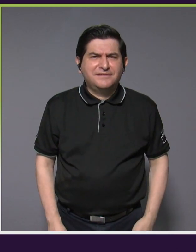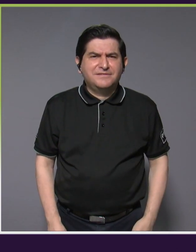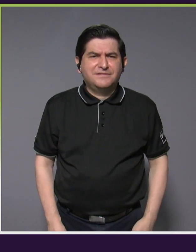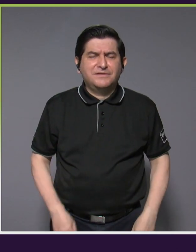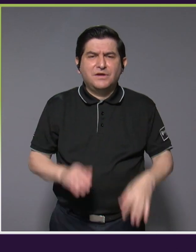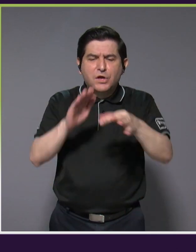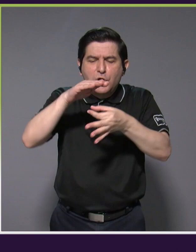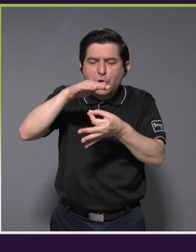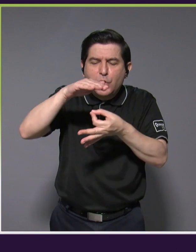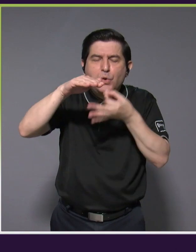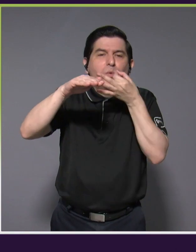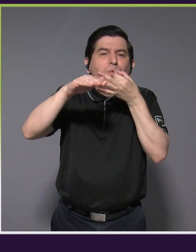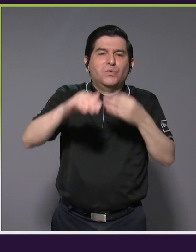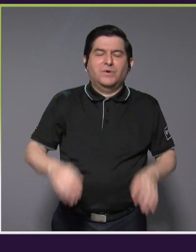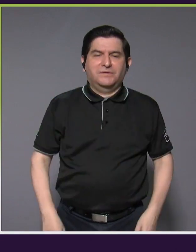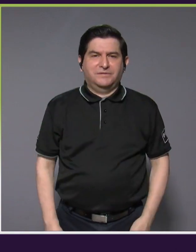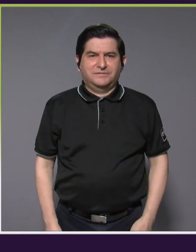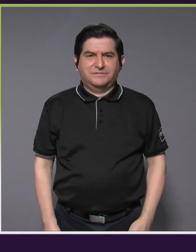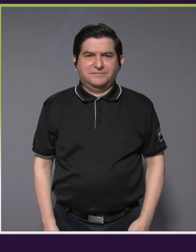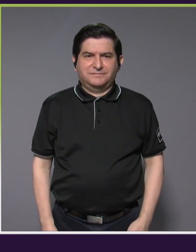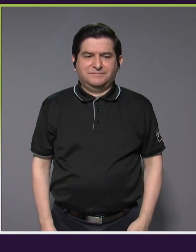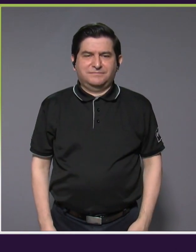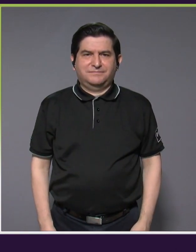Las uvas, ok.